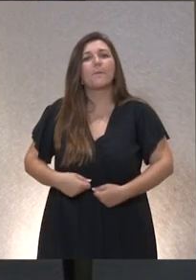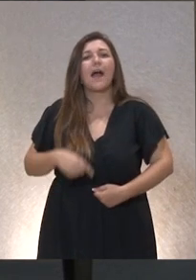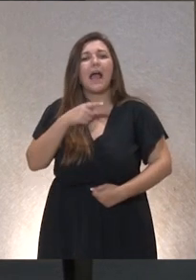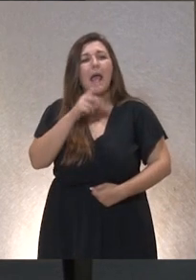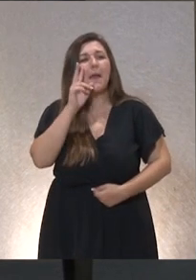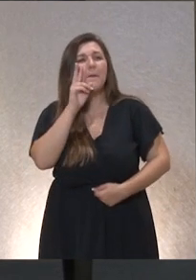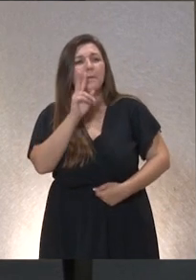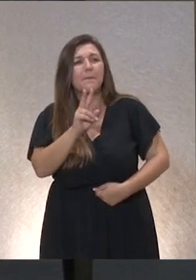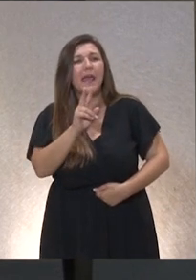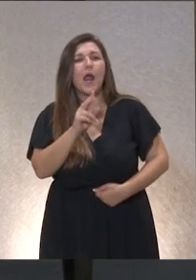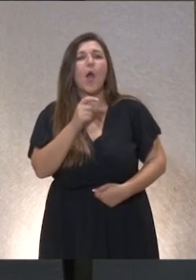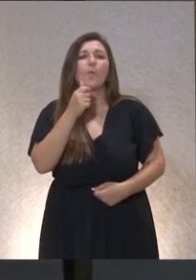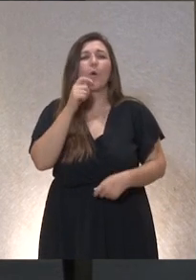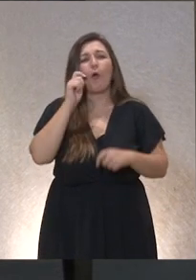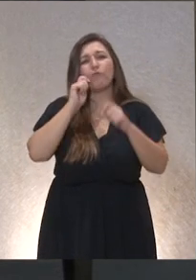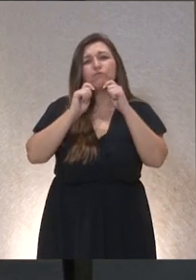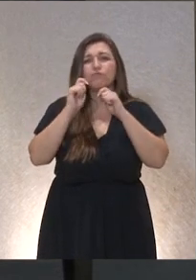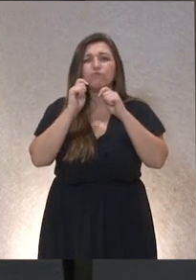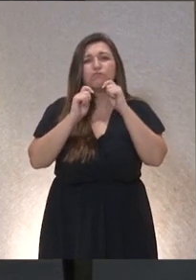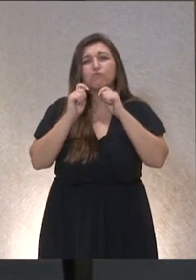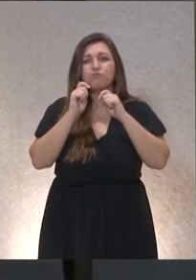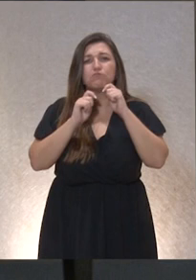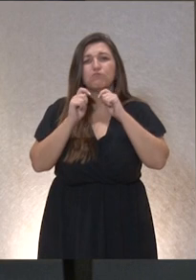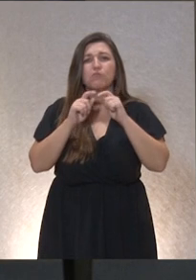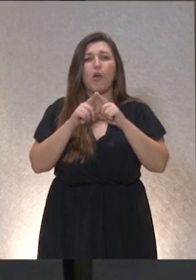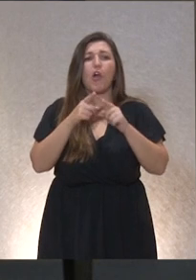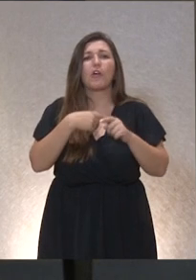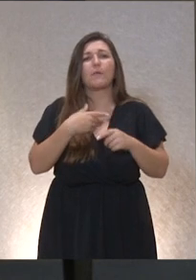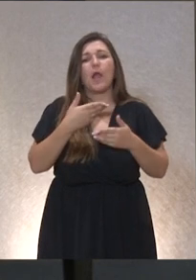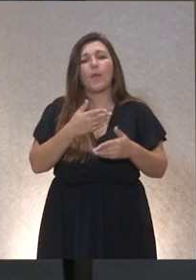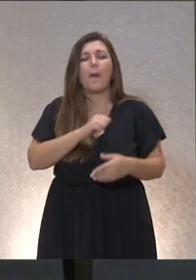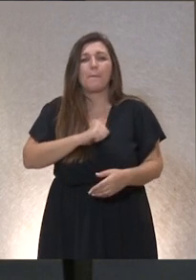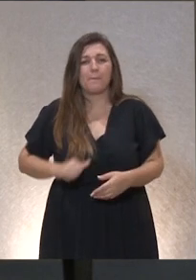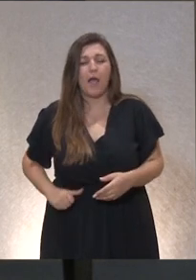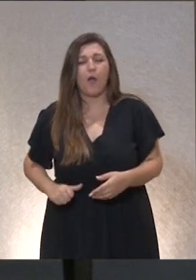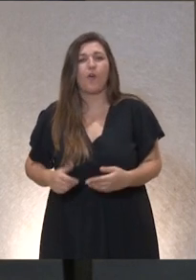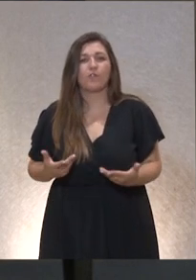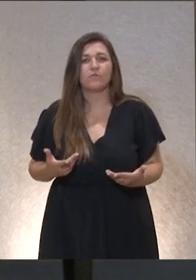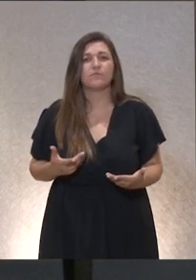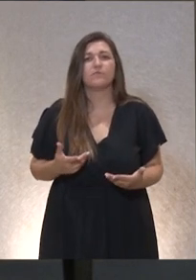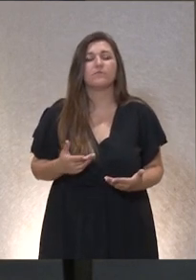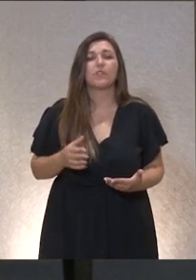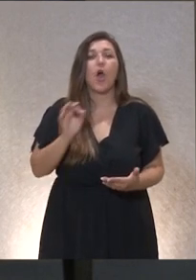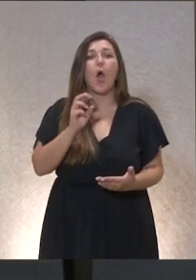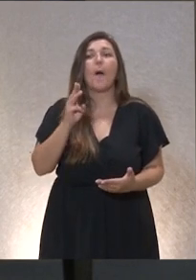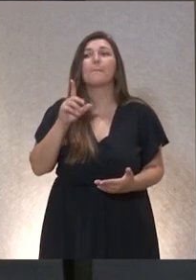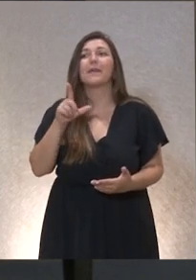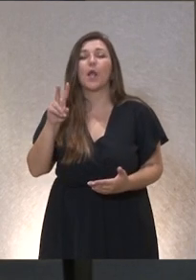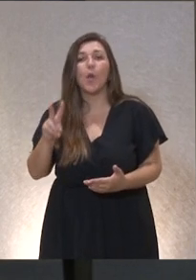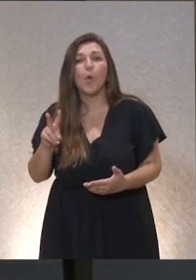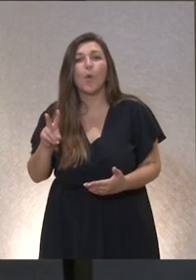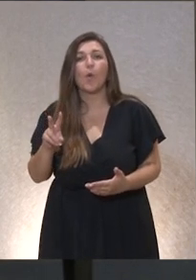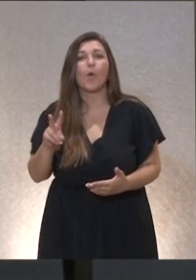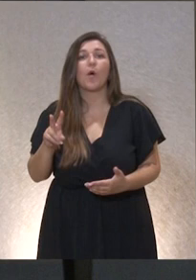ver va a llorar un poquitín porque es un poco vagoneta él y no va a querer hacer eso pero sí lo va a hacer o que ailu cuando se